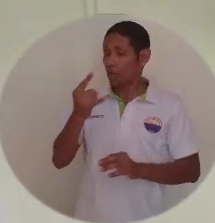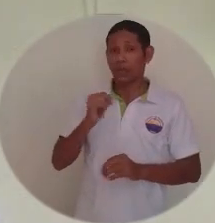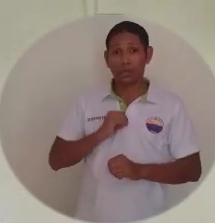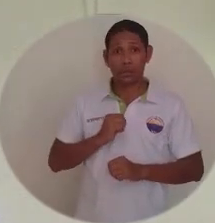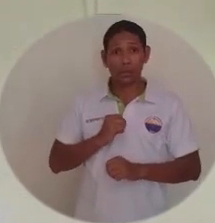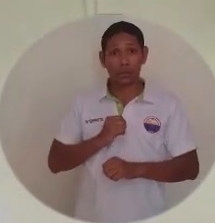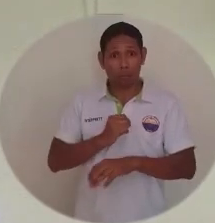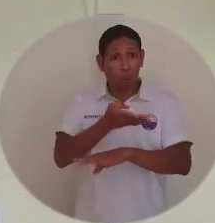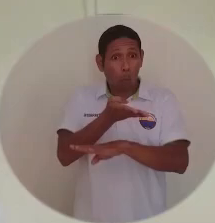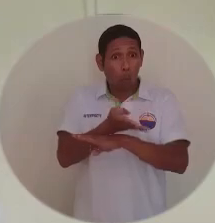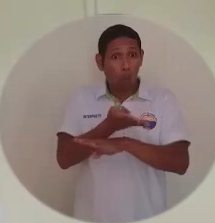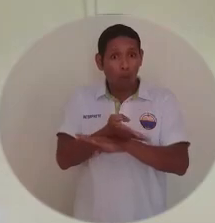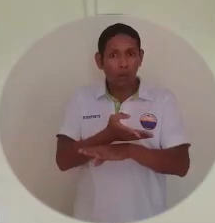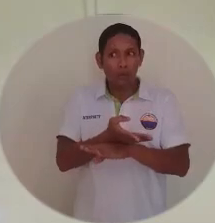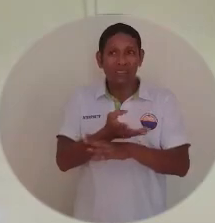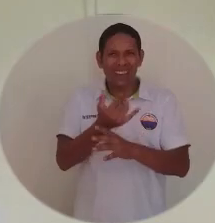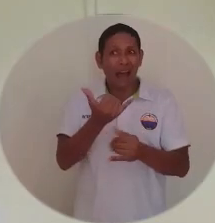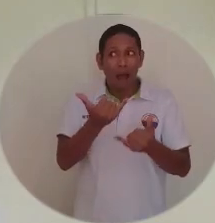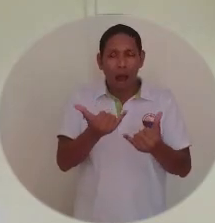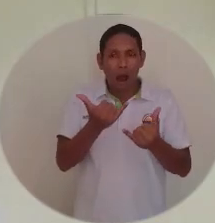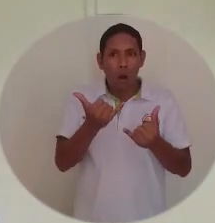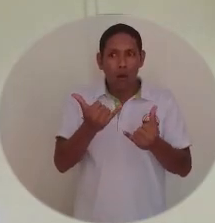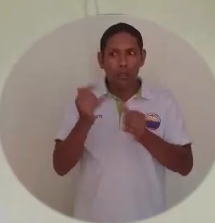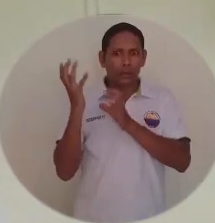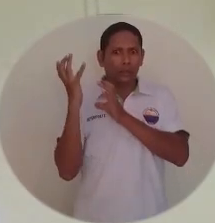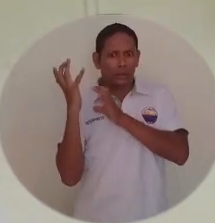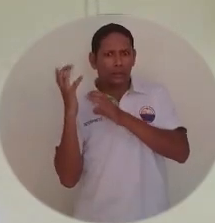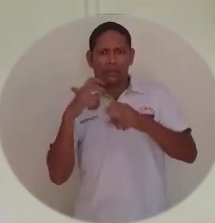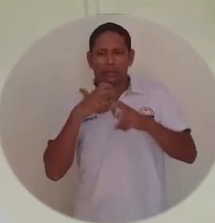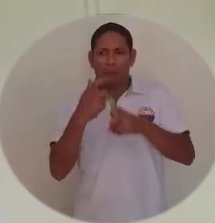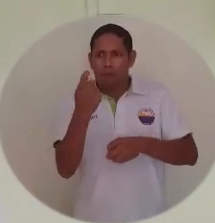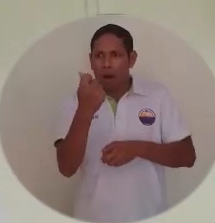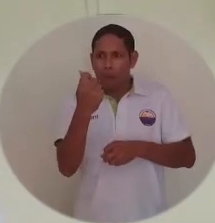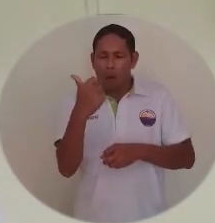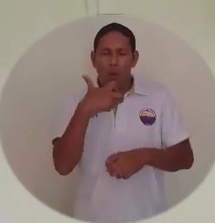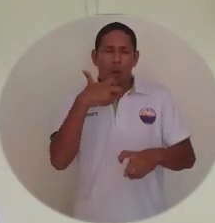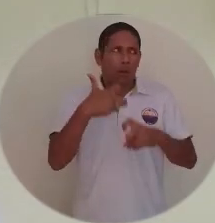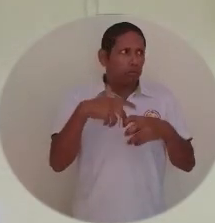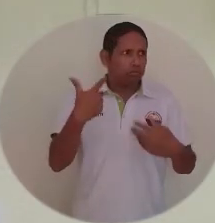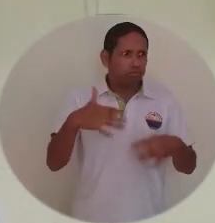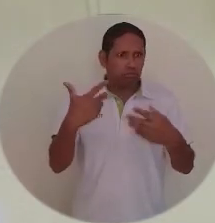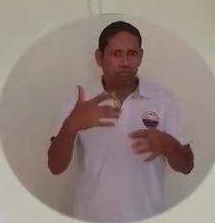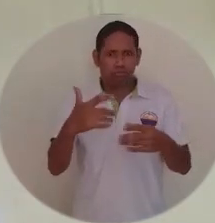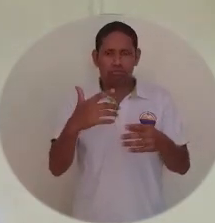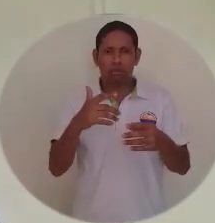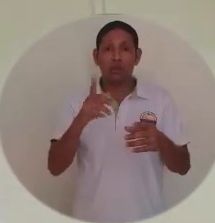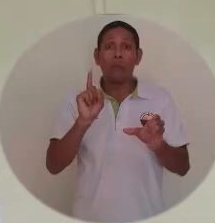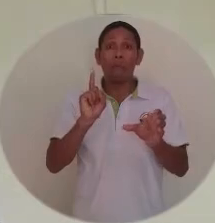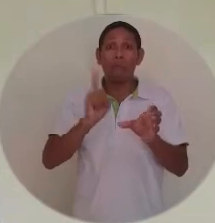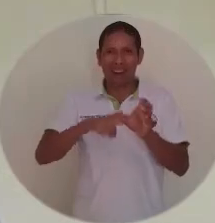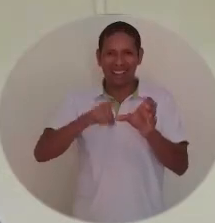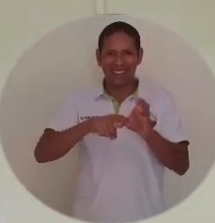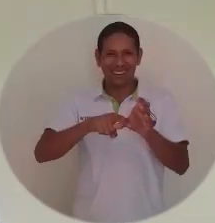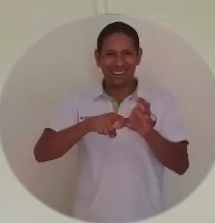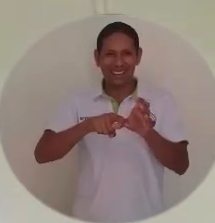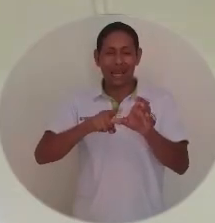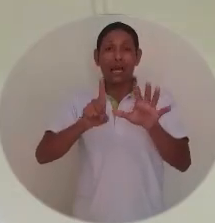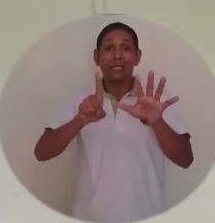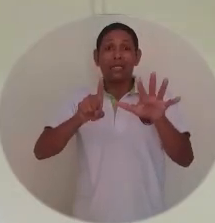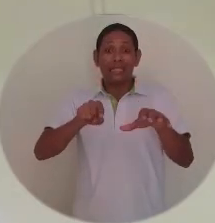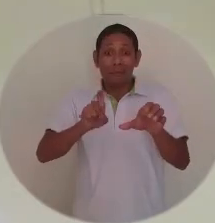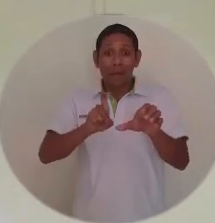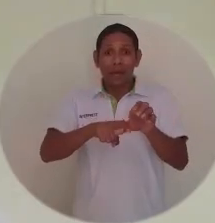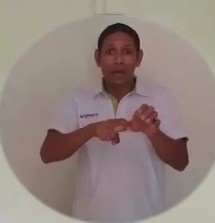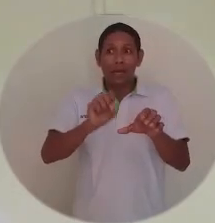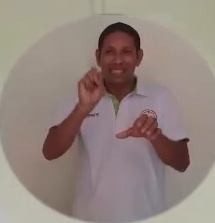interesante propuesta para aliviar la carga económica que representa para los estudiantes y los padres de familia el pago del valor